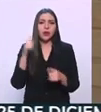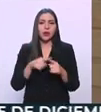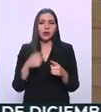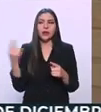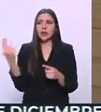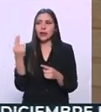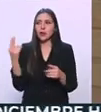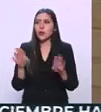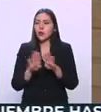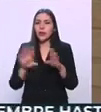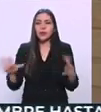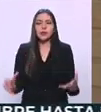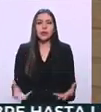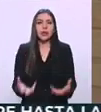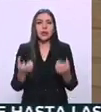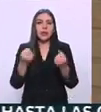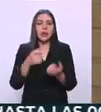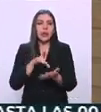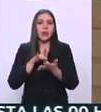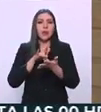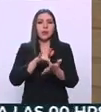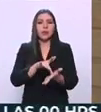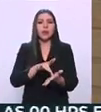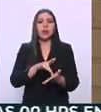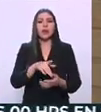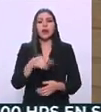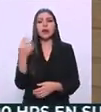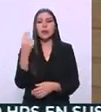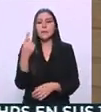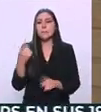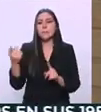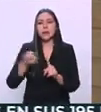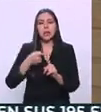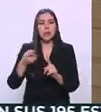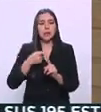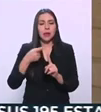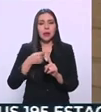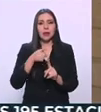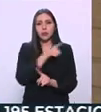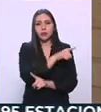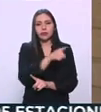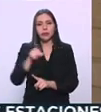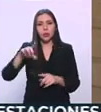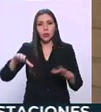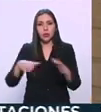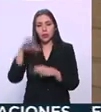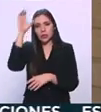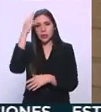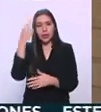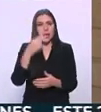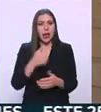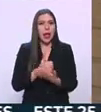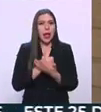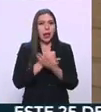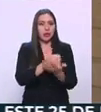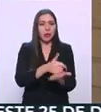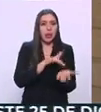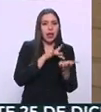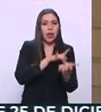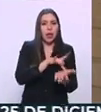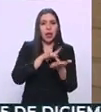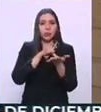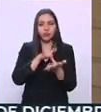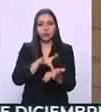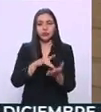desarticulado, valga la redundancia que encontramos, si no fortalecemos, si no apoyamos a la comunidad científica. Y estos son los estudiantes que